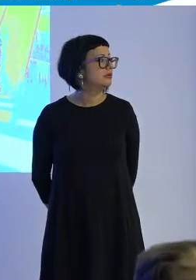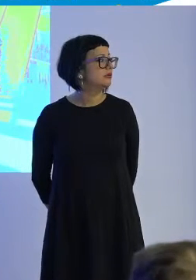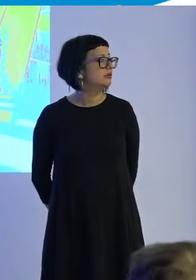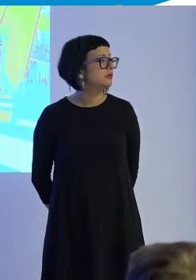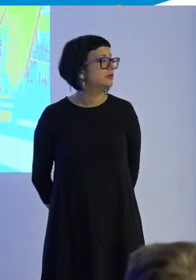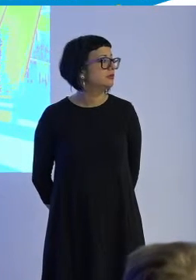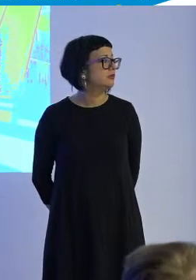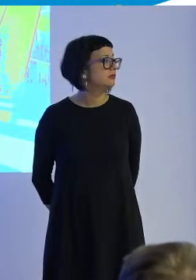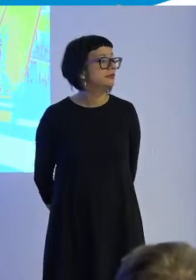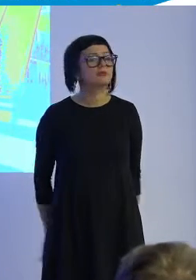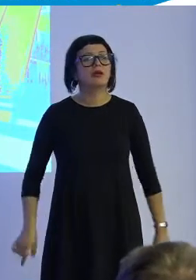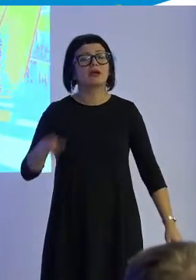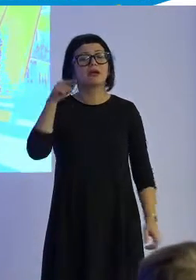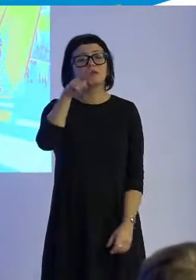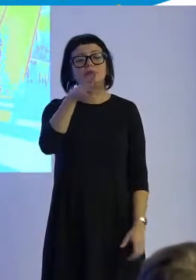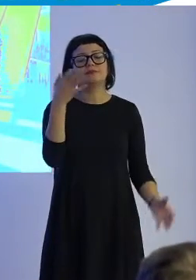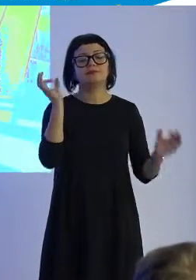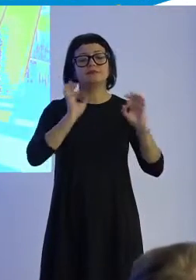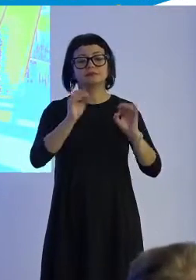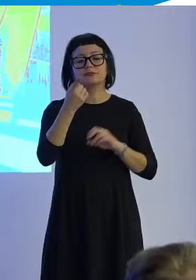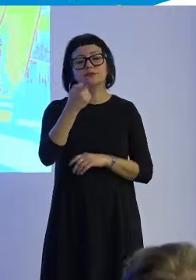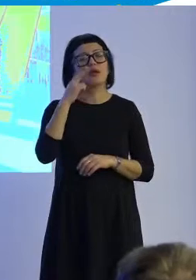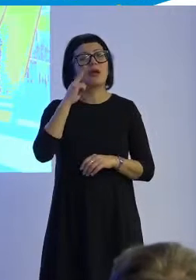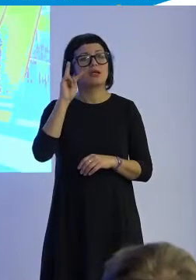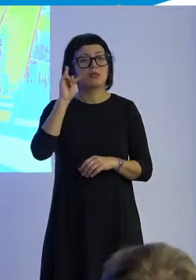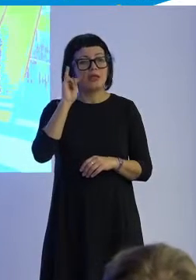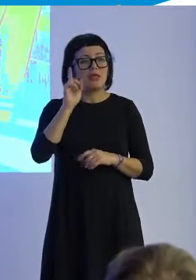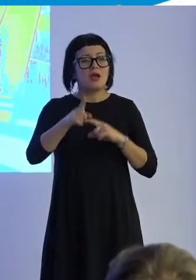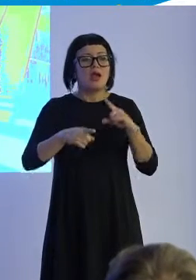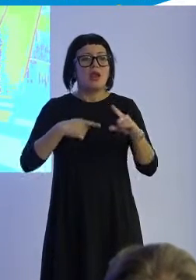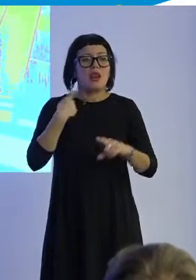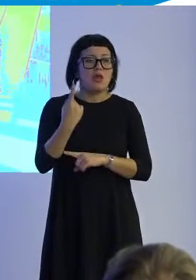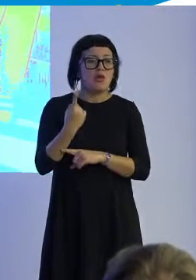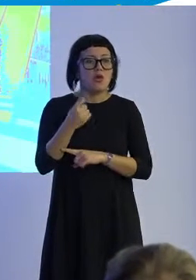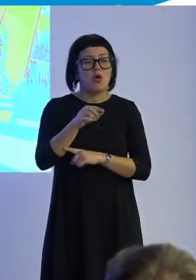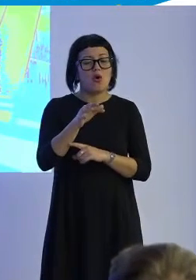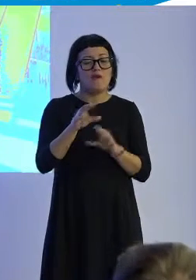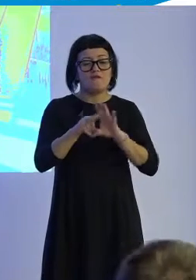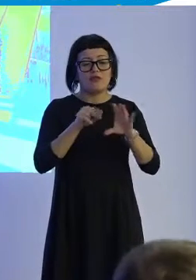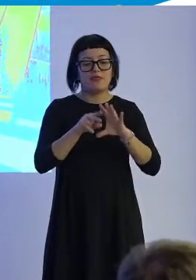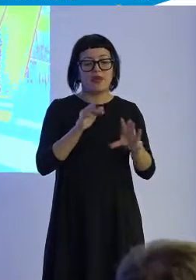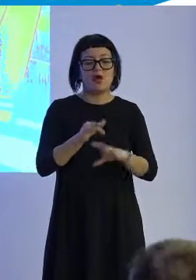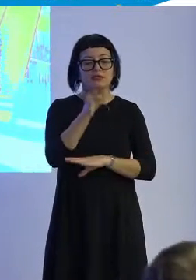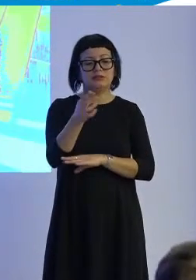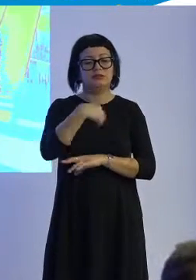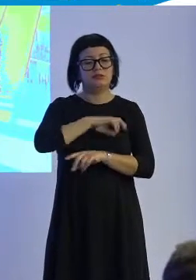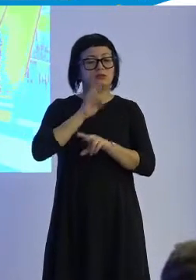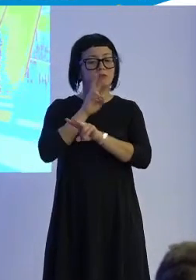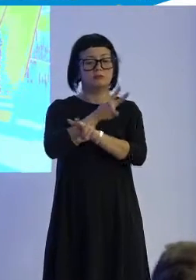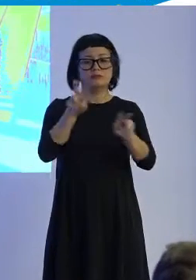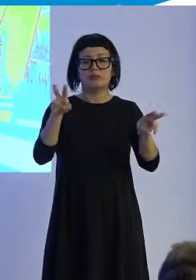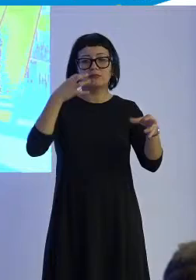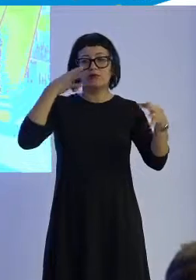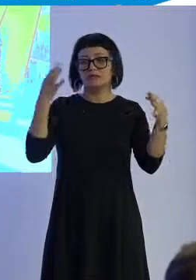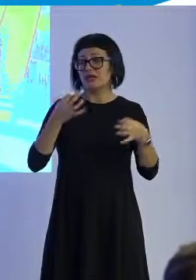pues eso fue una de las experiencias. Y luego, en el siguiente vídeo vamos a ver realmente cómo se trabaja, o